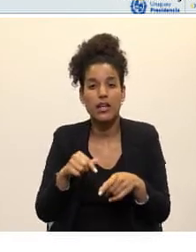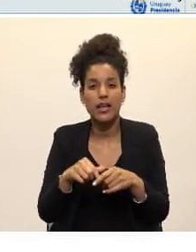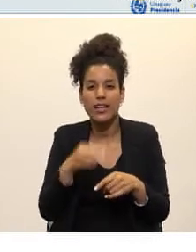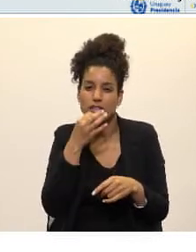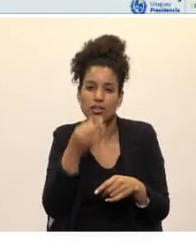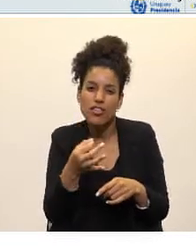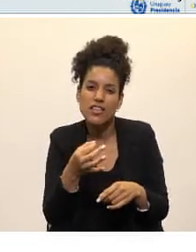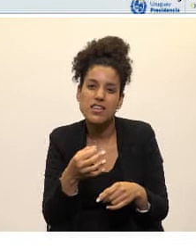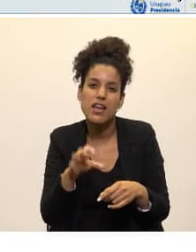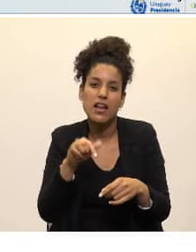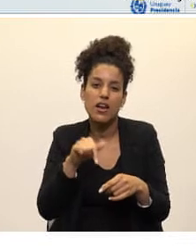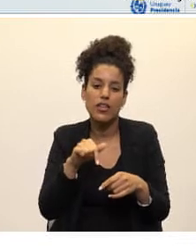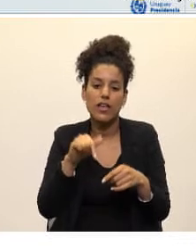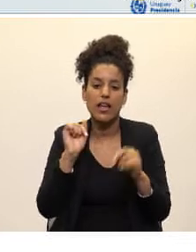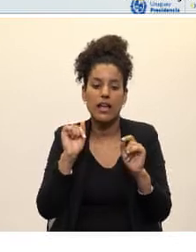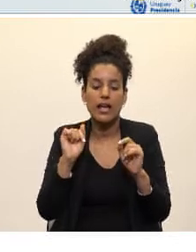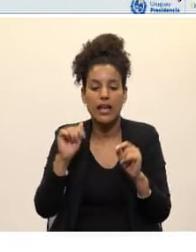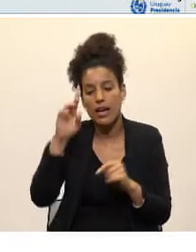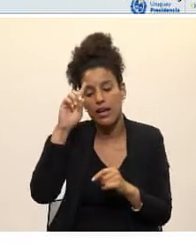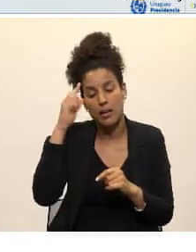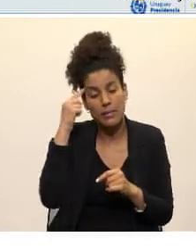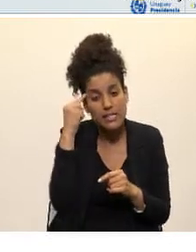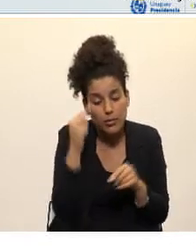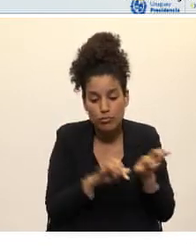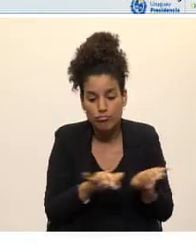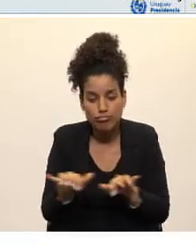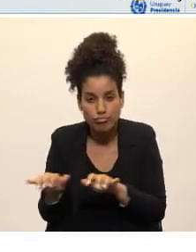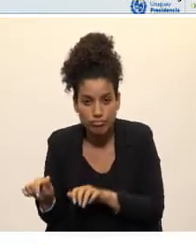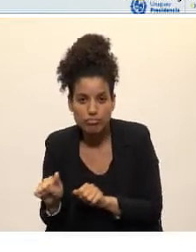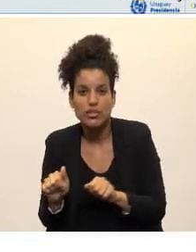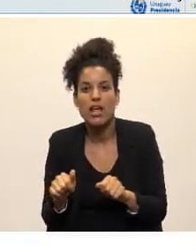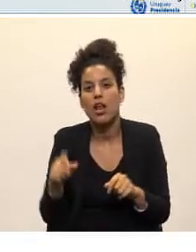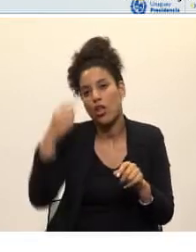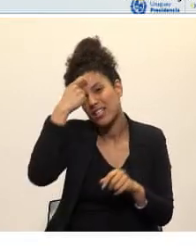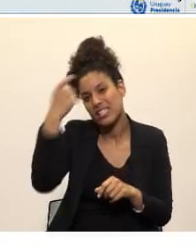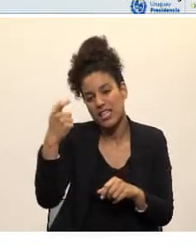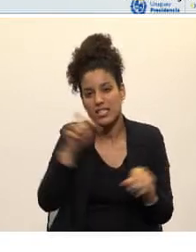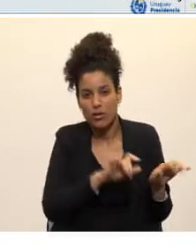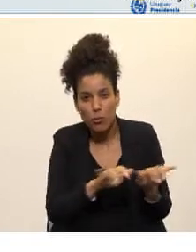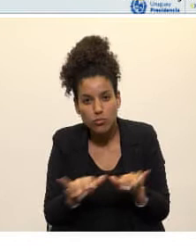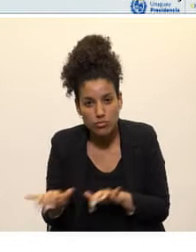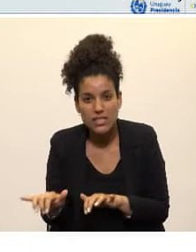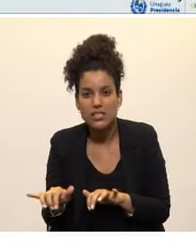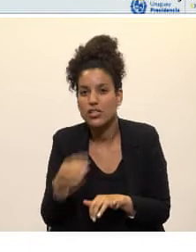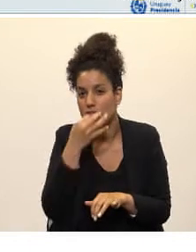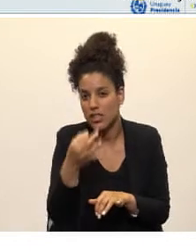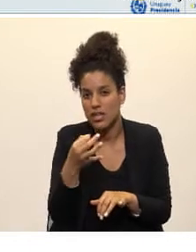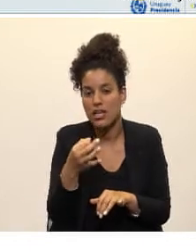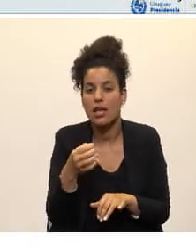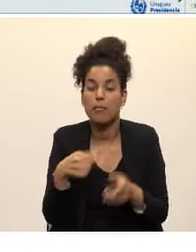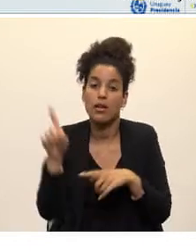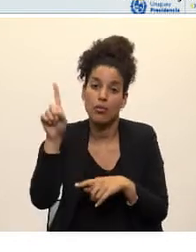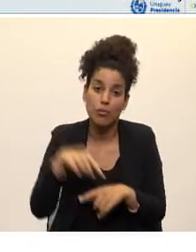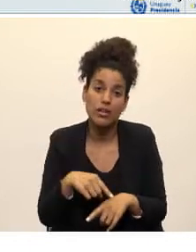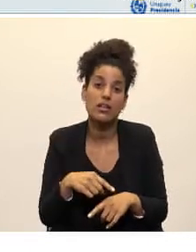al pasar lo de pensamiento computacional, muy al pasar lo de ciencias de la computación, pero de alguna manera traigo esta